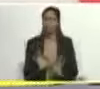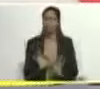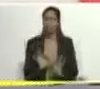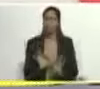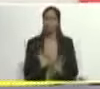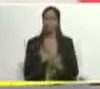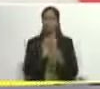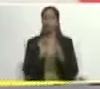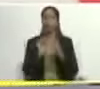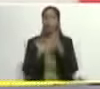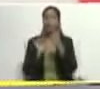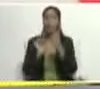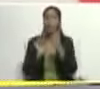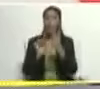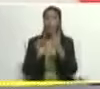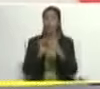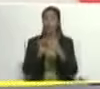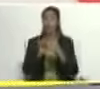comandantes.